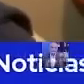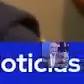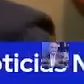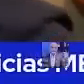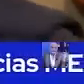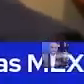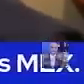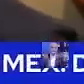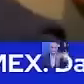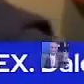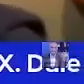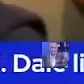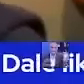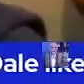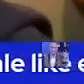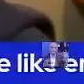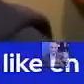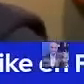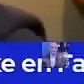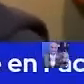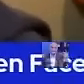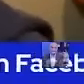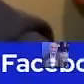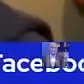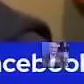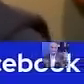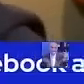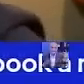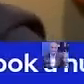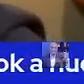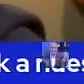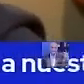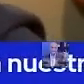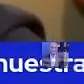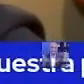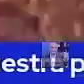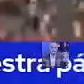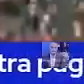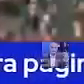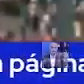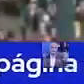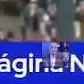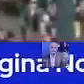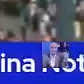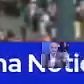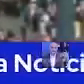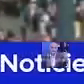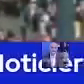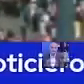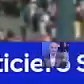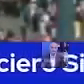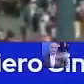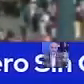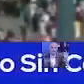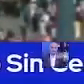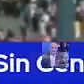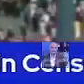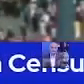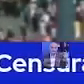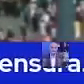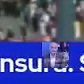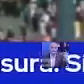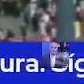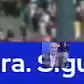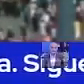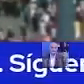37% de los mexicanos preguntados, encuestados, la ve buena según encuesta del periódico El Financiero. Un